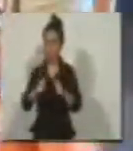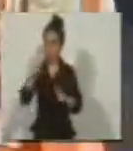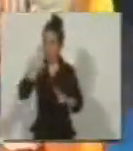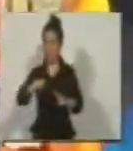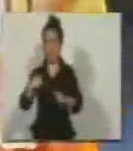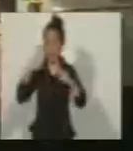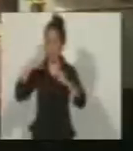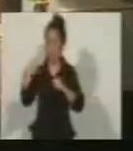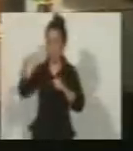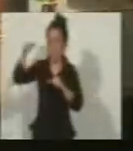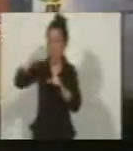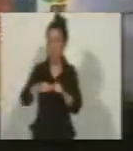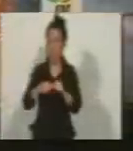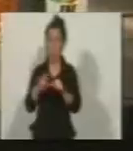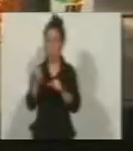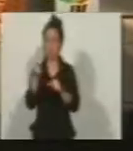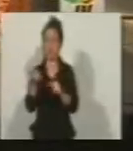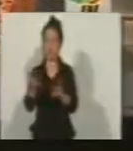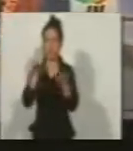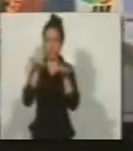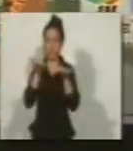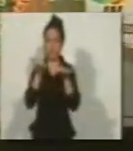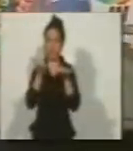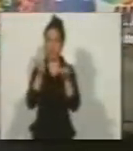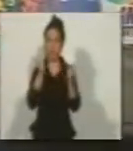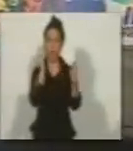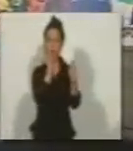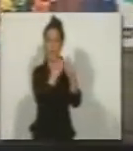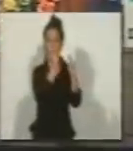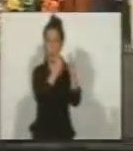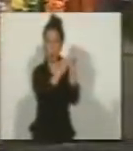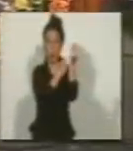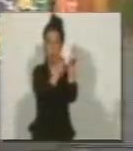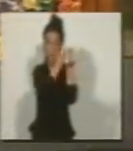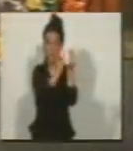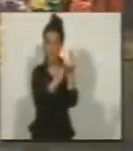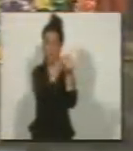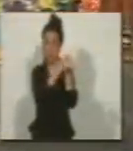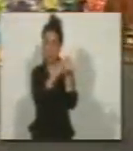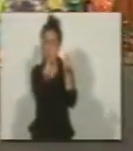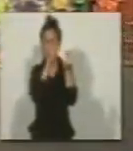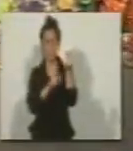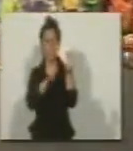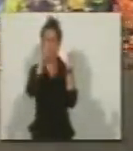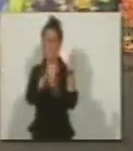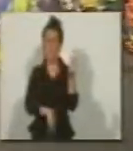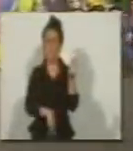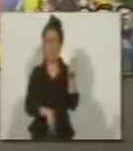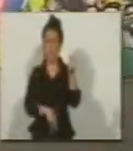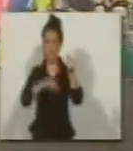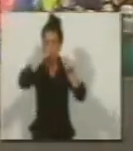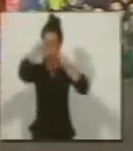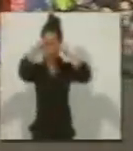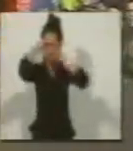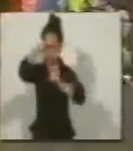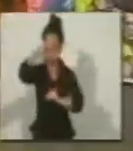beneficiar. Las esculturas van sin pintar, pues poco a poco se irán tiñendo de